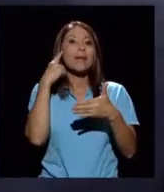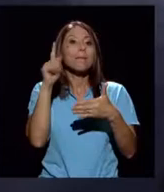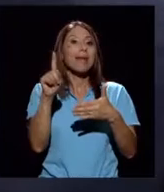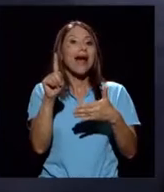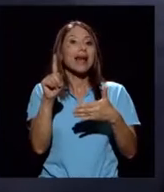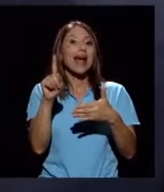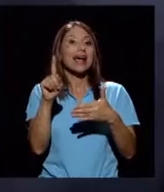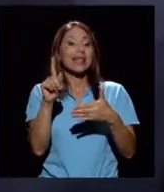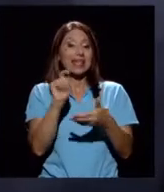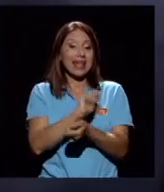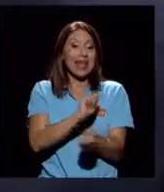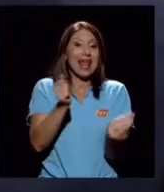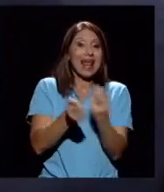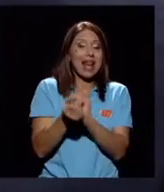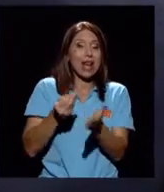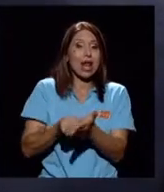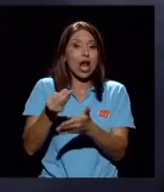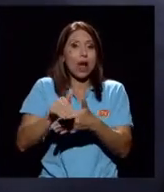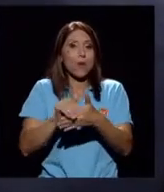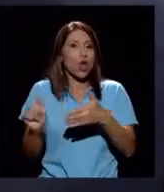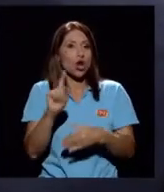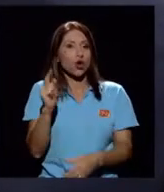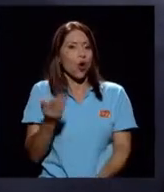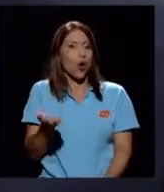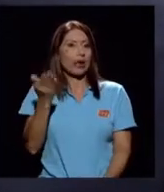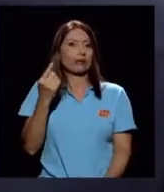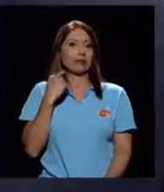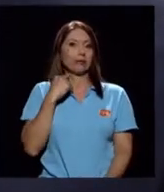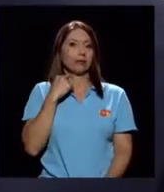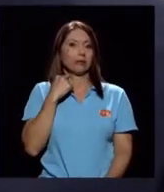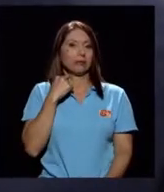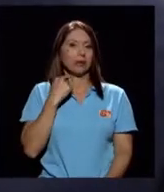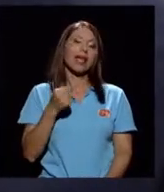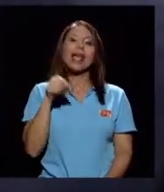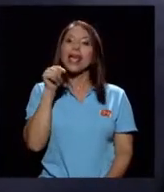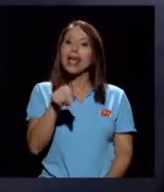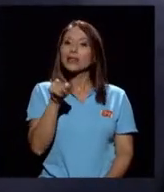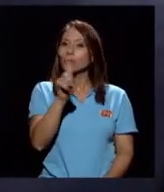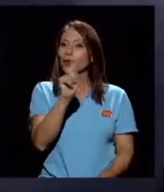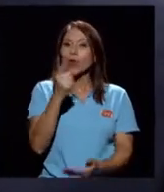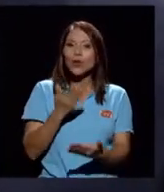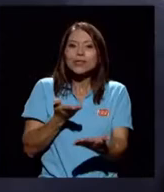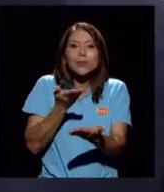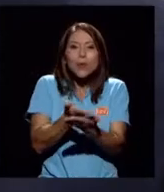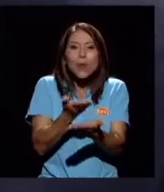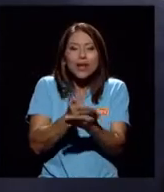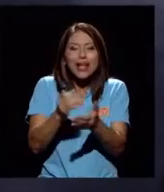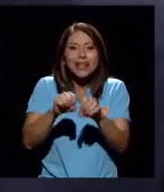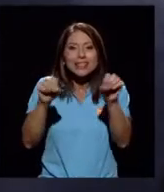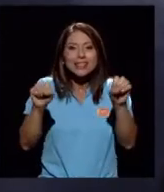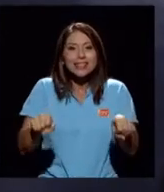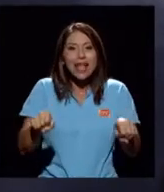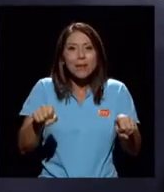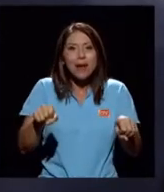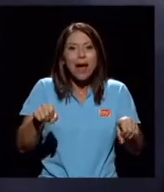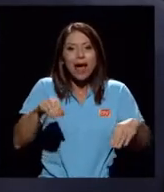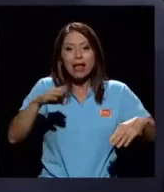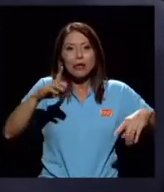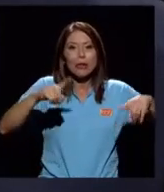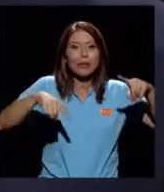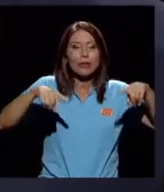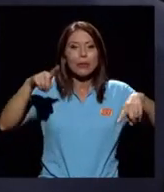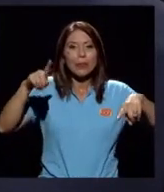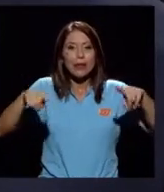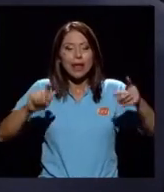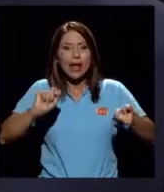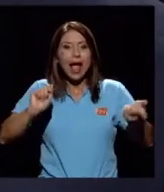y eso no es lo que se propone lo que se proponía en el sistema cambiario y eso no es saludable porque no estábamos enfrentando